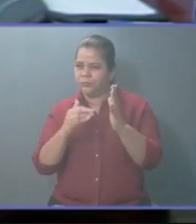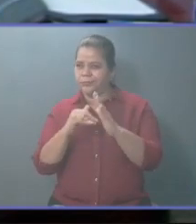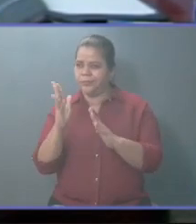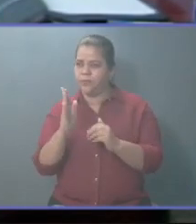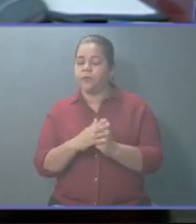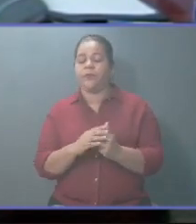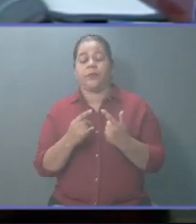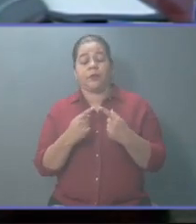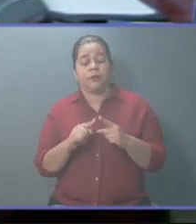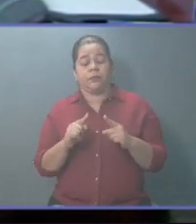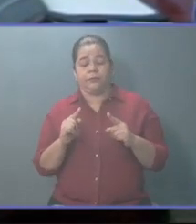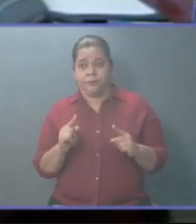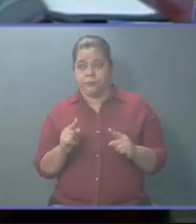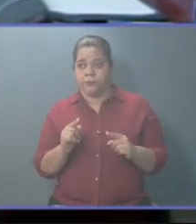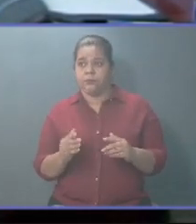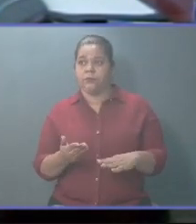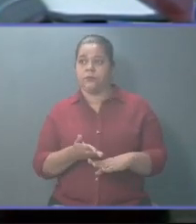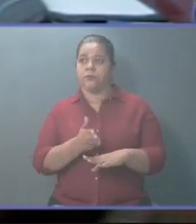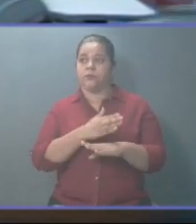esto y tal como lo he dicho,